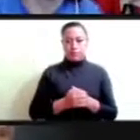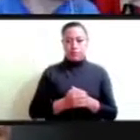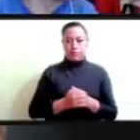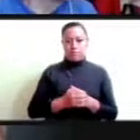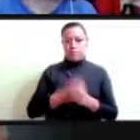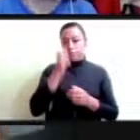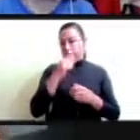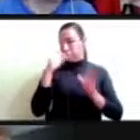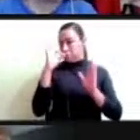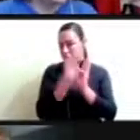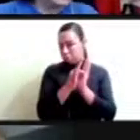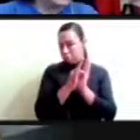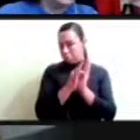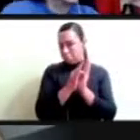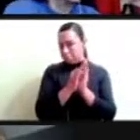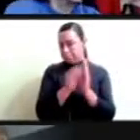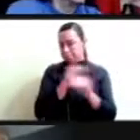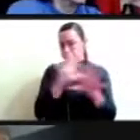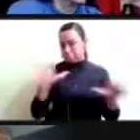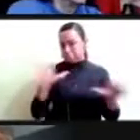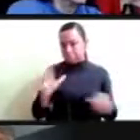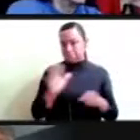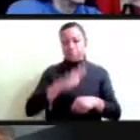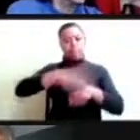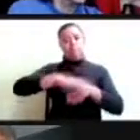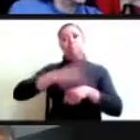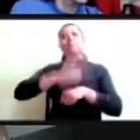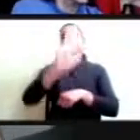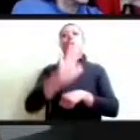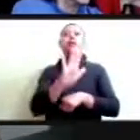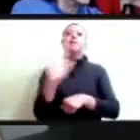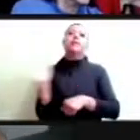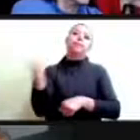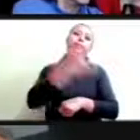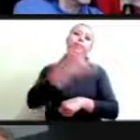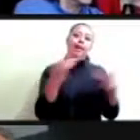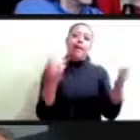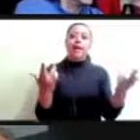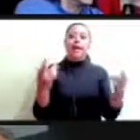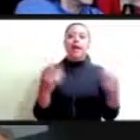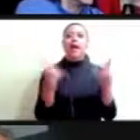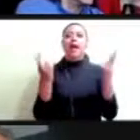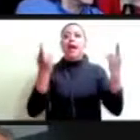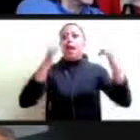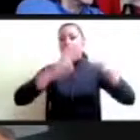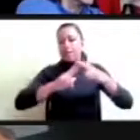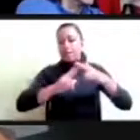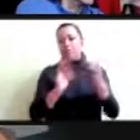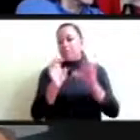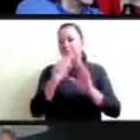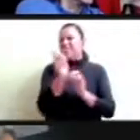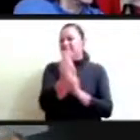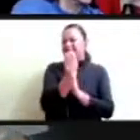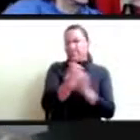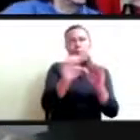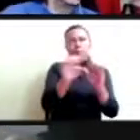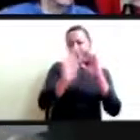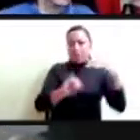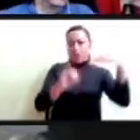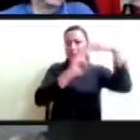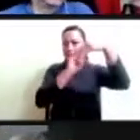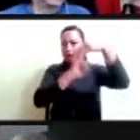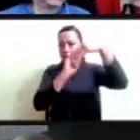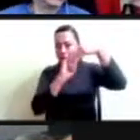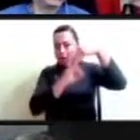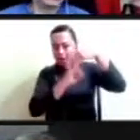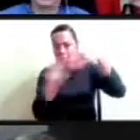misa se dice, recordemos popularmente, es cuando suenan las campanas, pues va la gente que quiere, la gente que no,